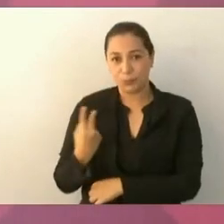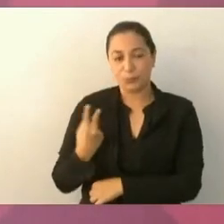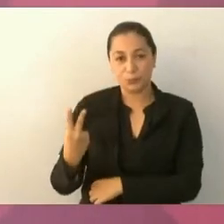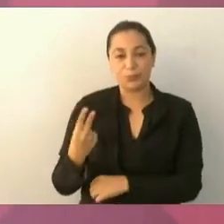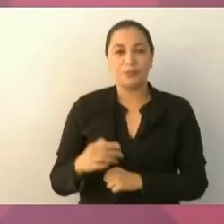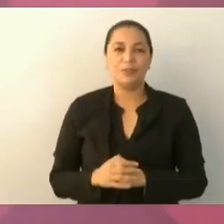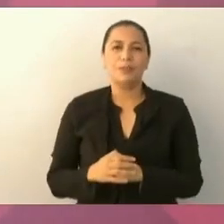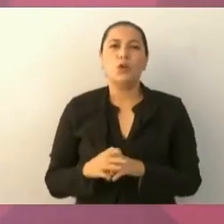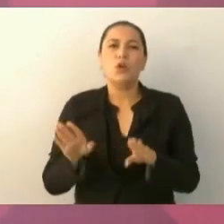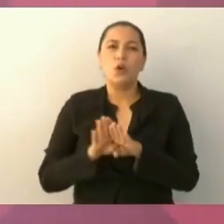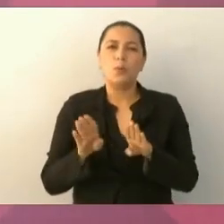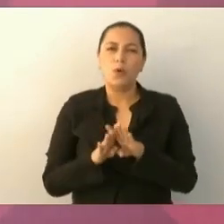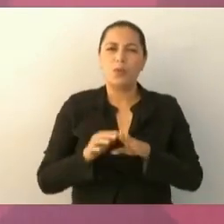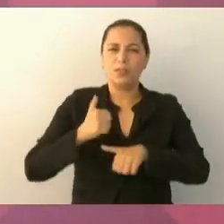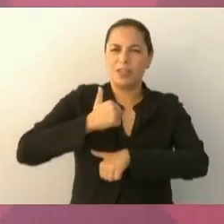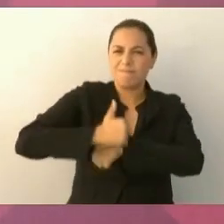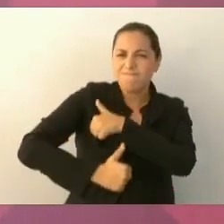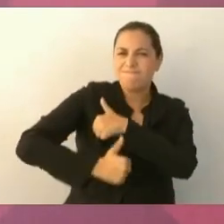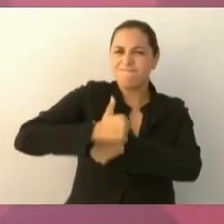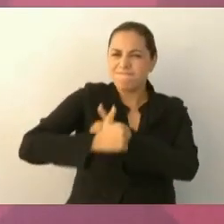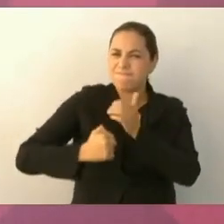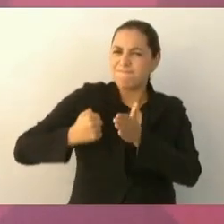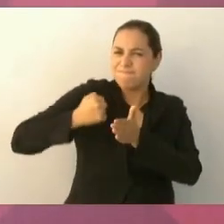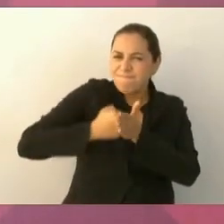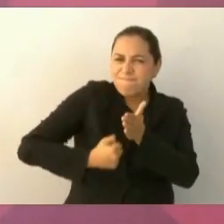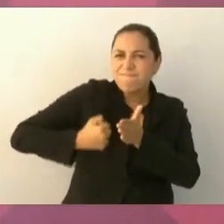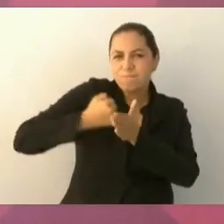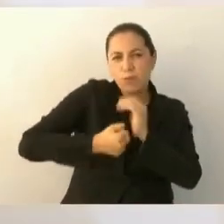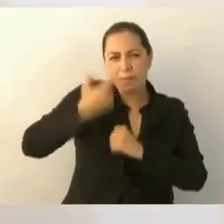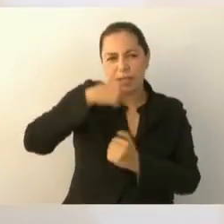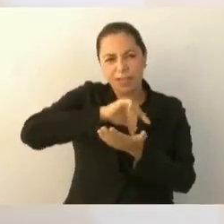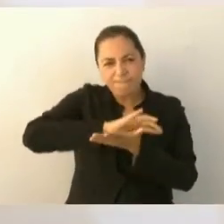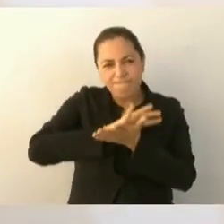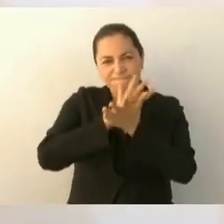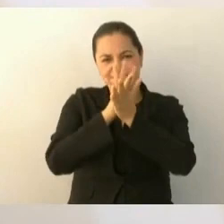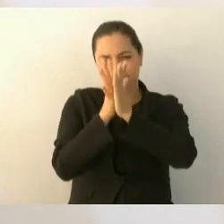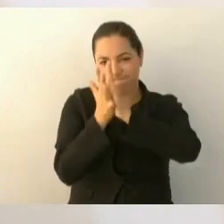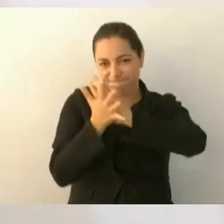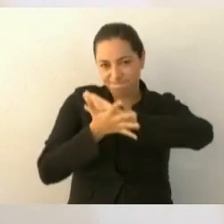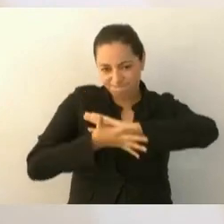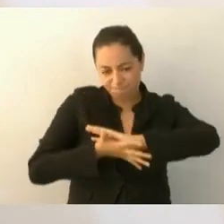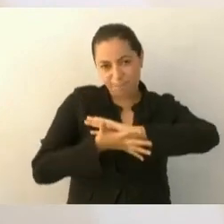en la lucha por la transformación.